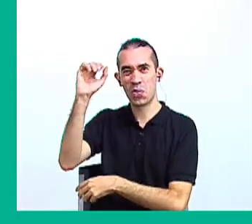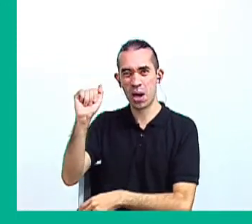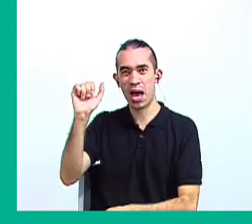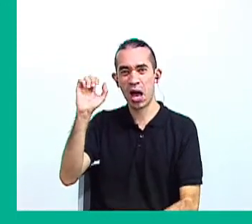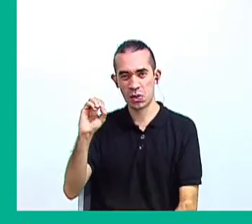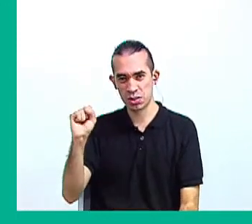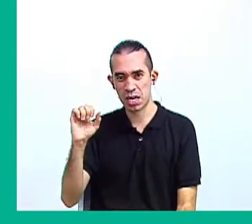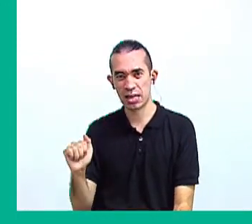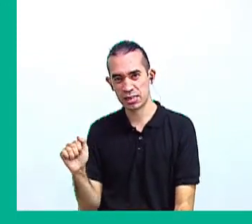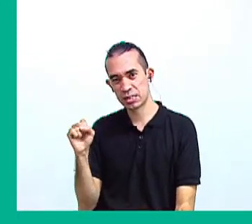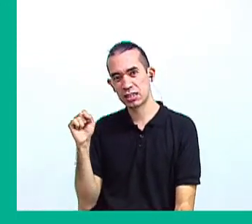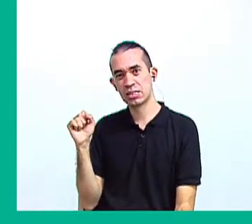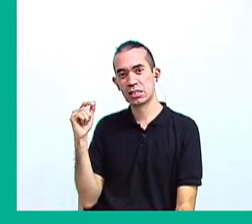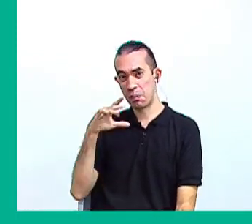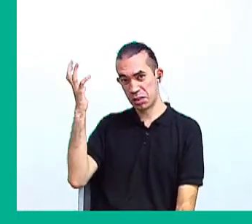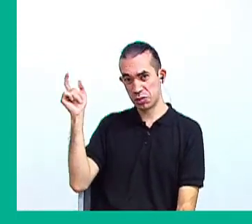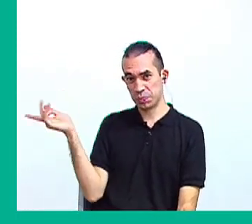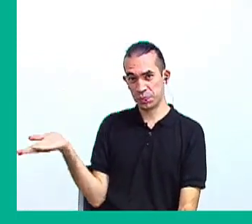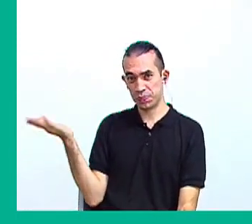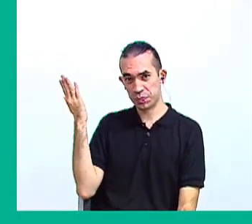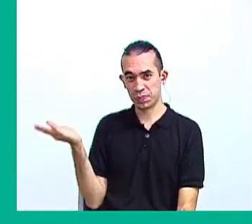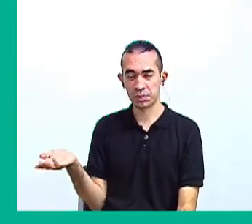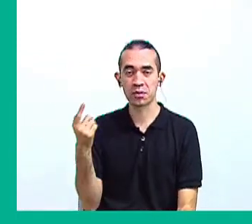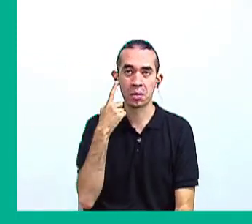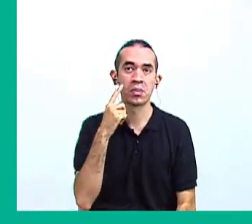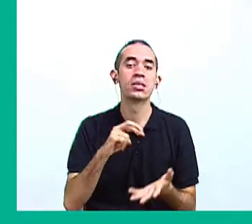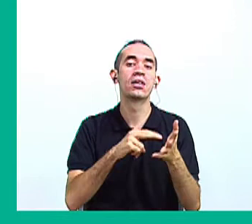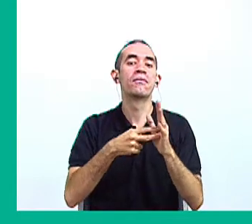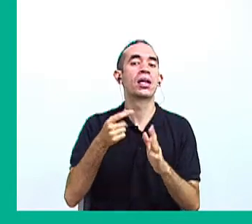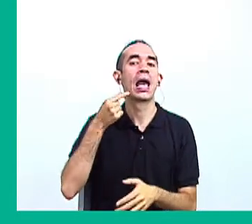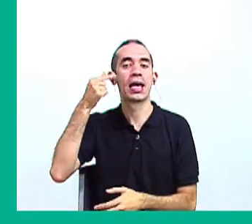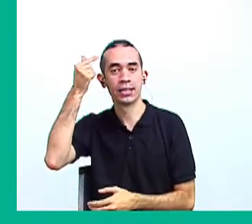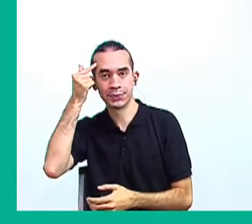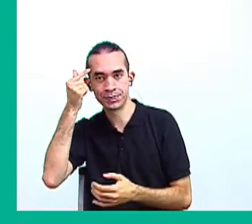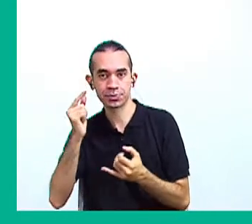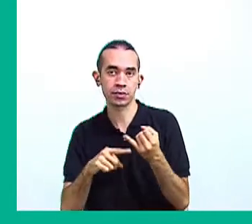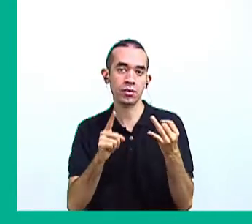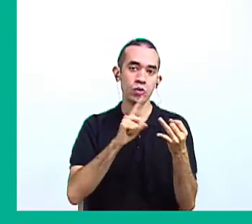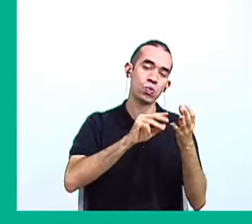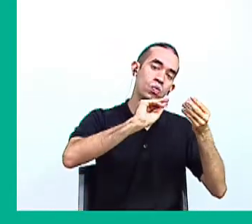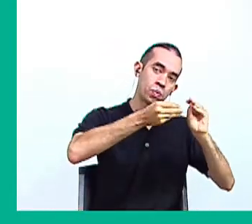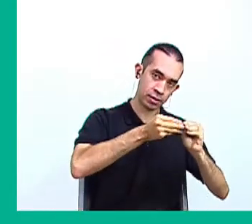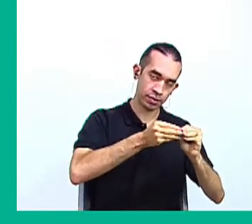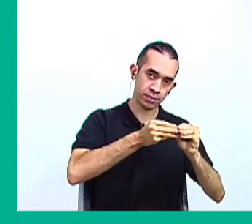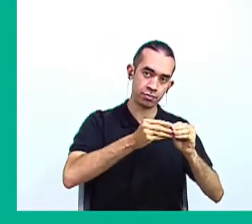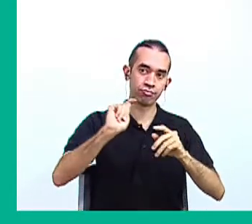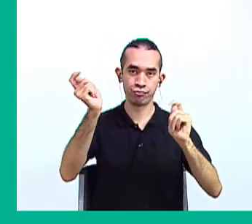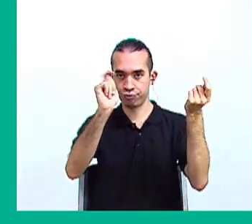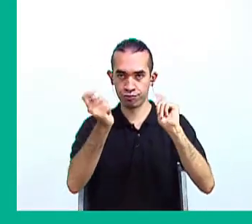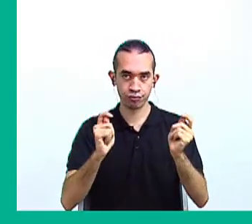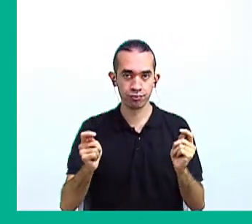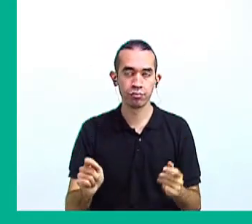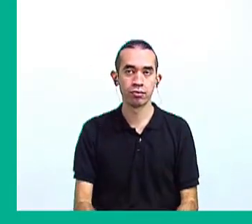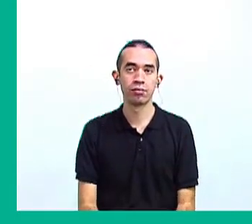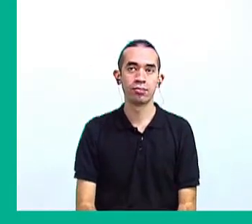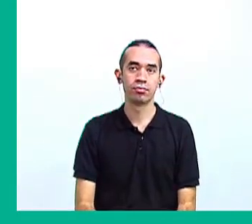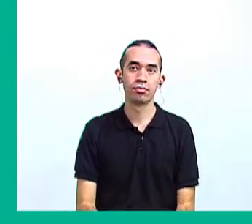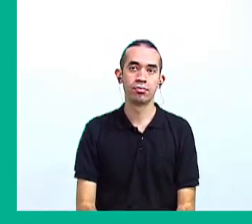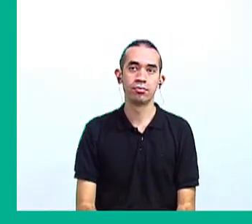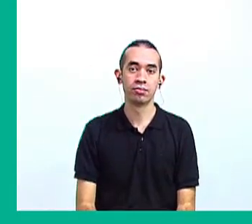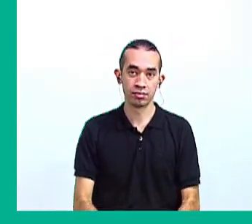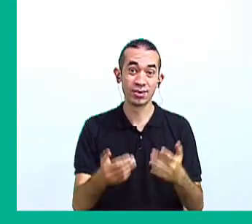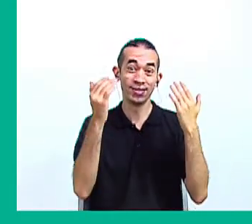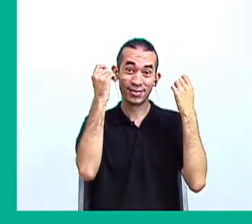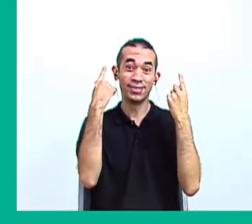palabras corresponden a los accidentes de género y de número. ¿Claros ahora con qué son